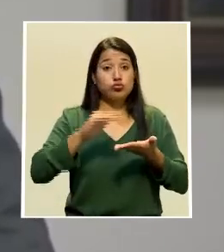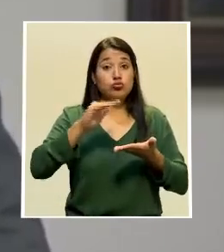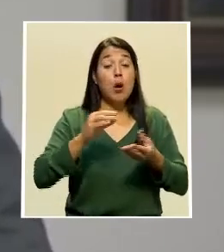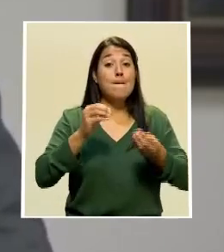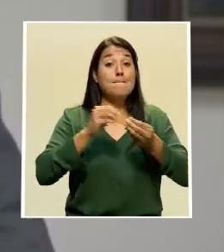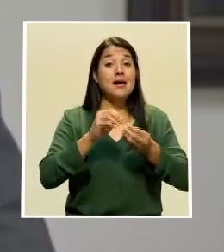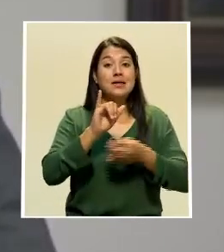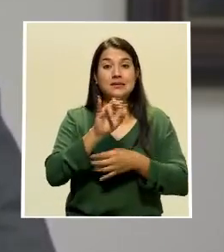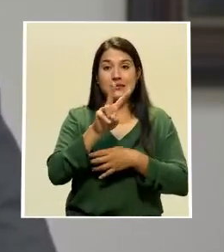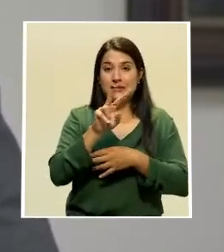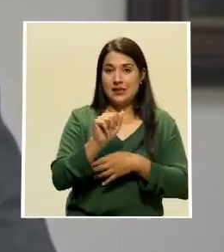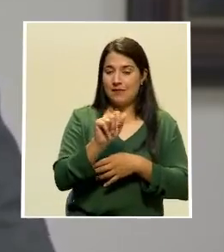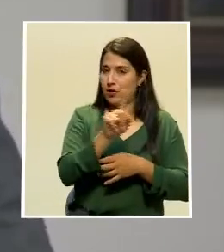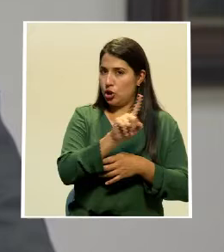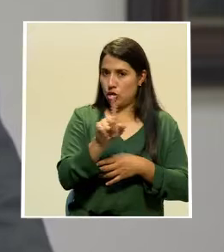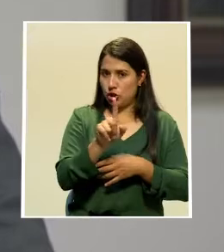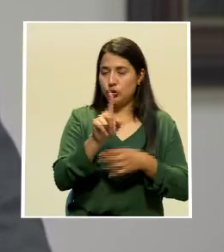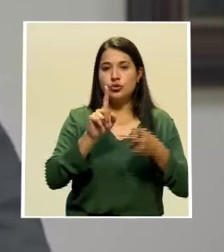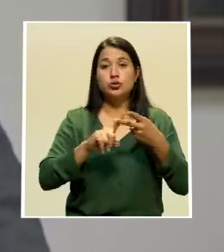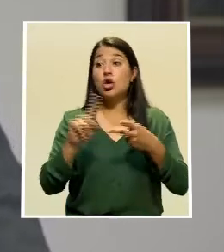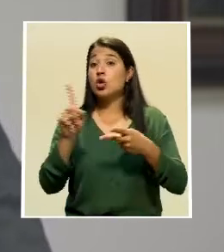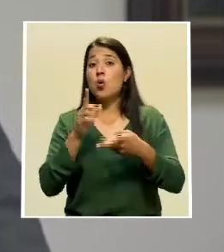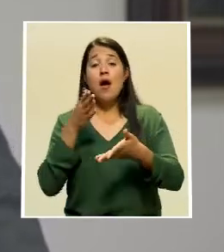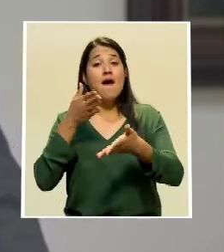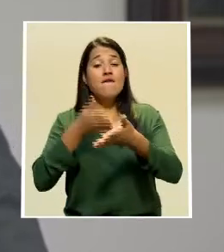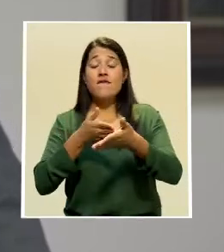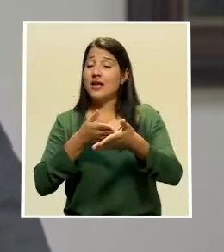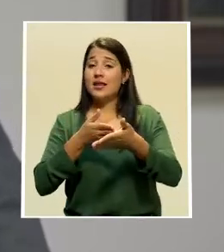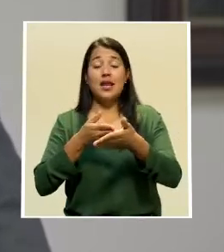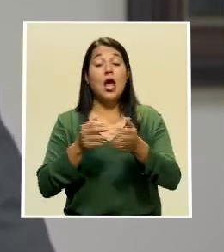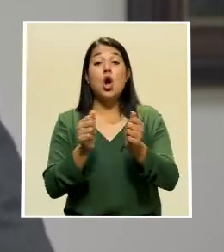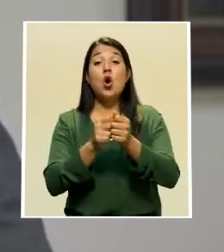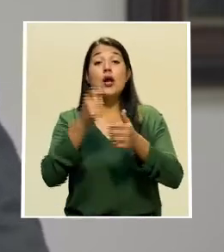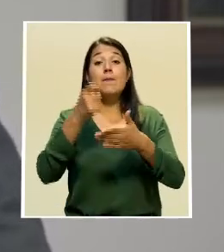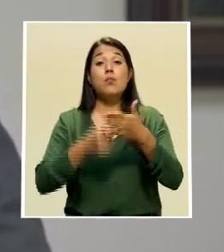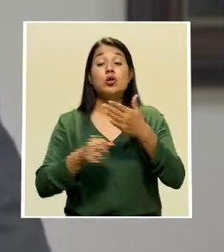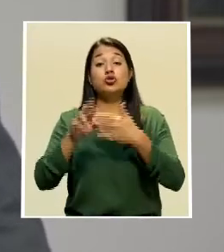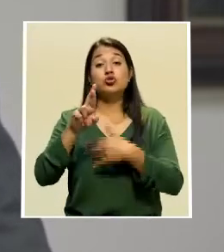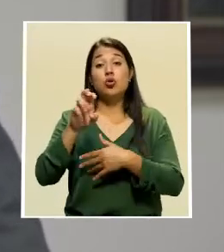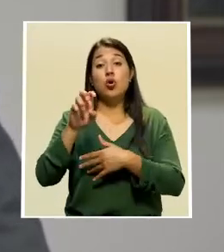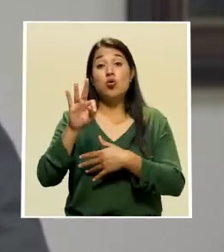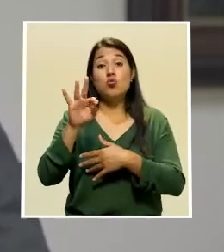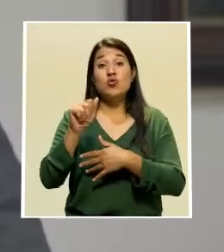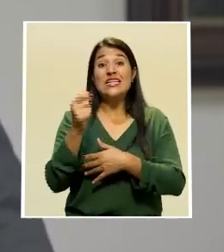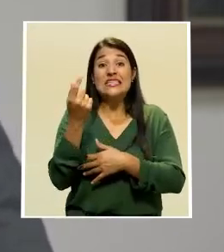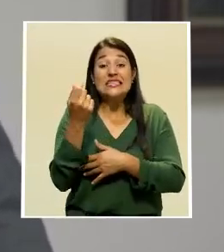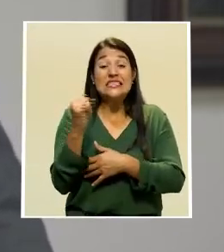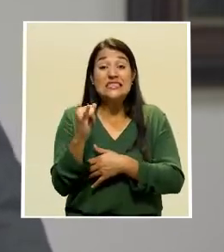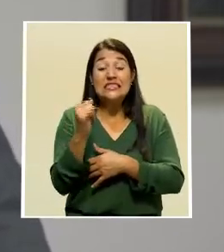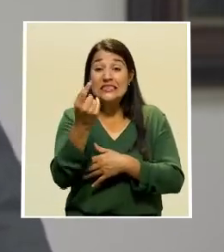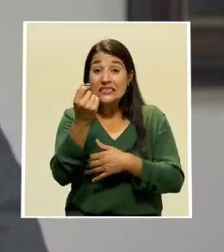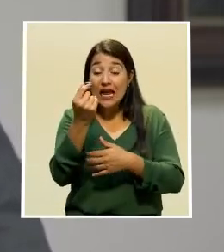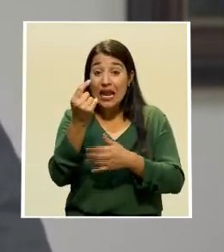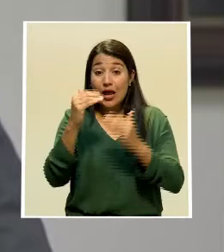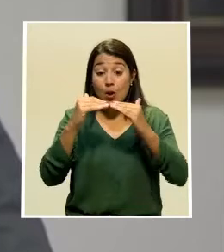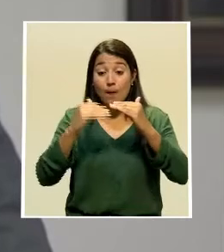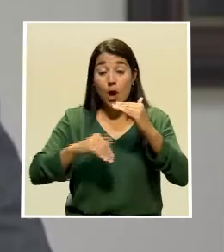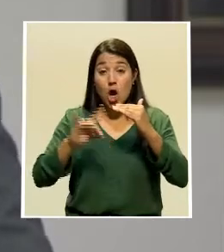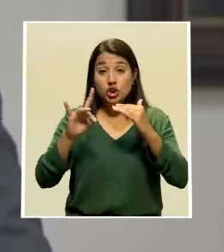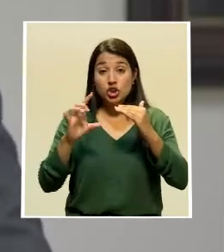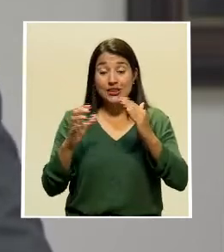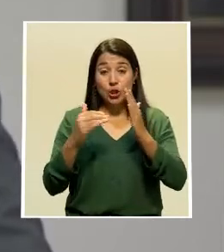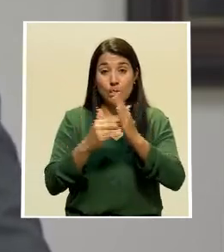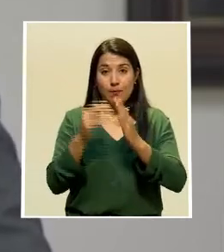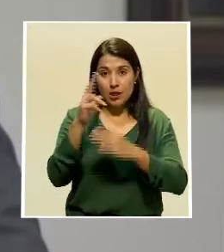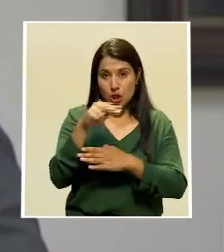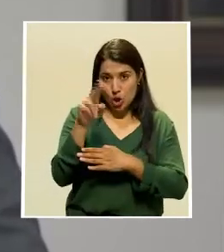agregado, el IVA. No se afectará con impuesto de renta a los salarios menores a los 800,000 colones, sean